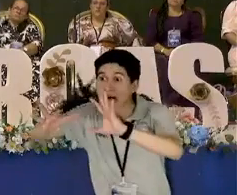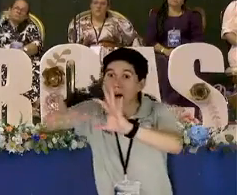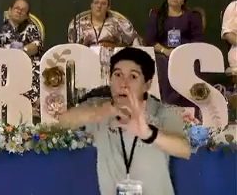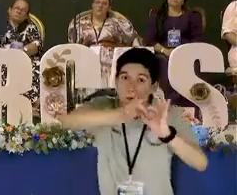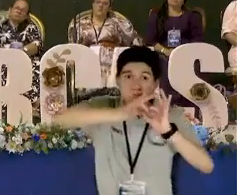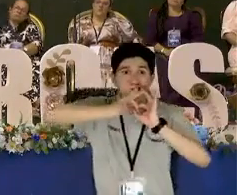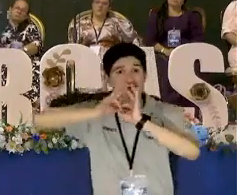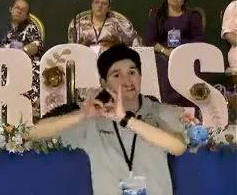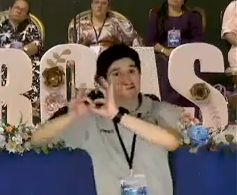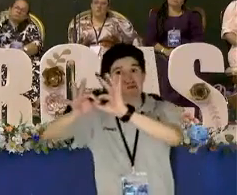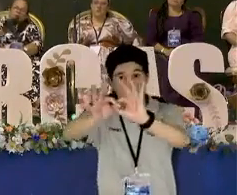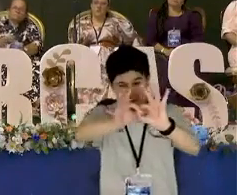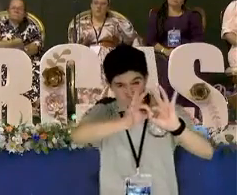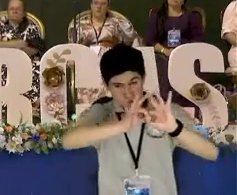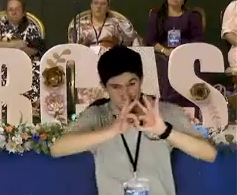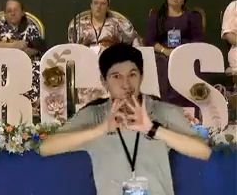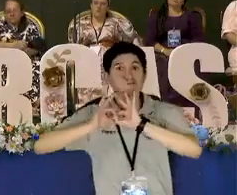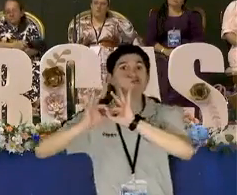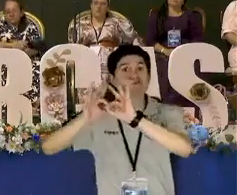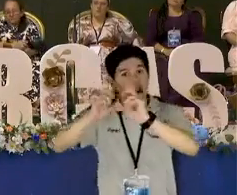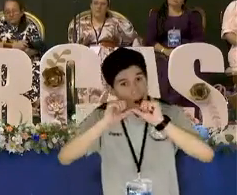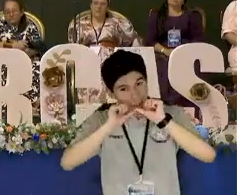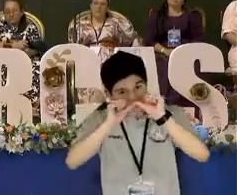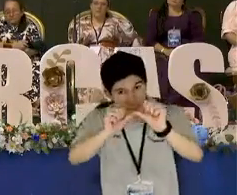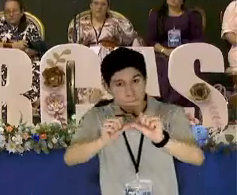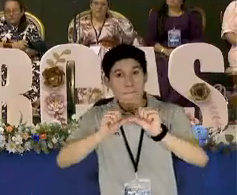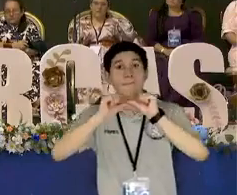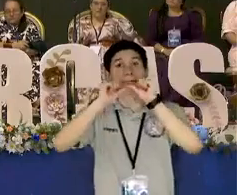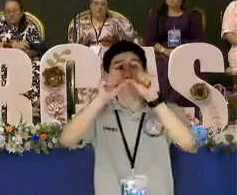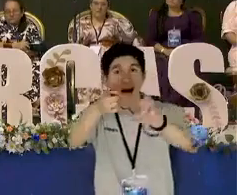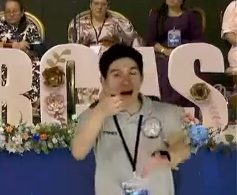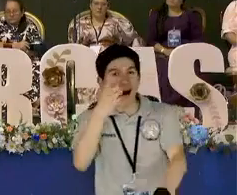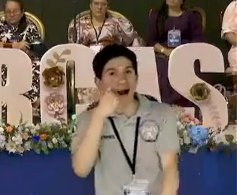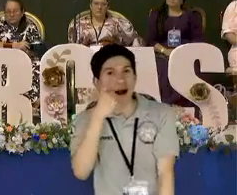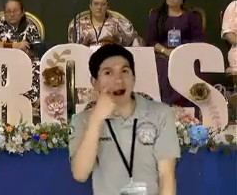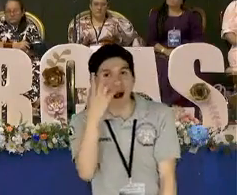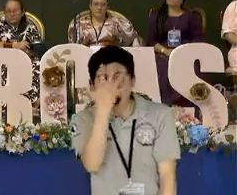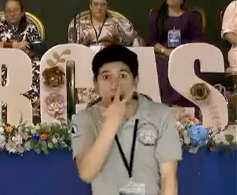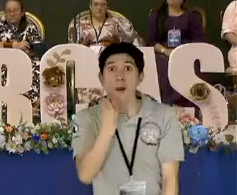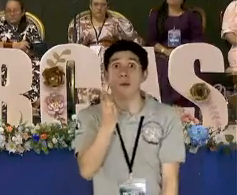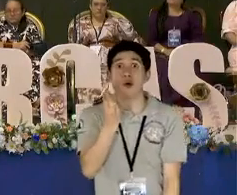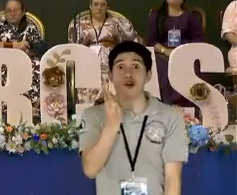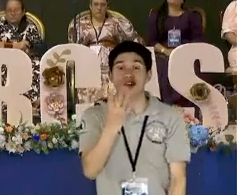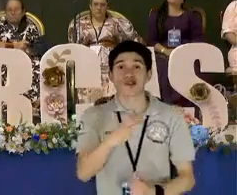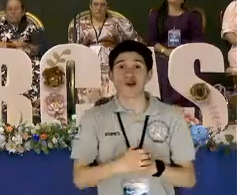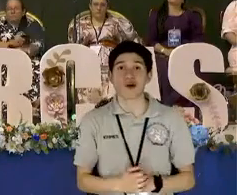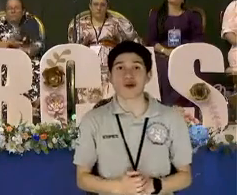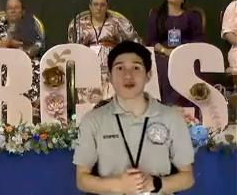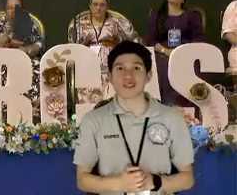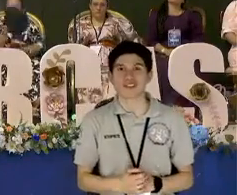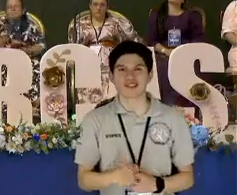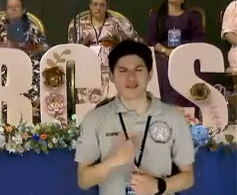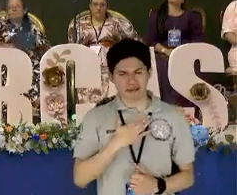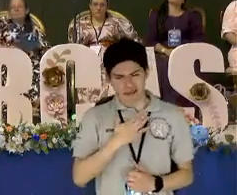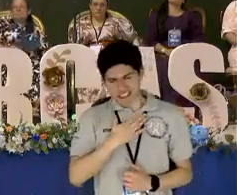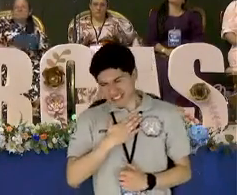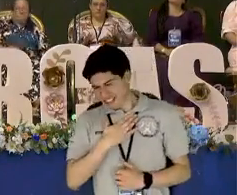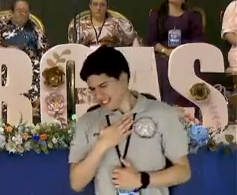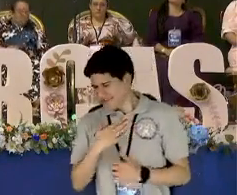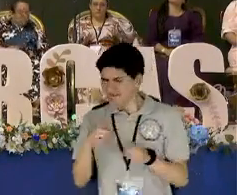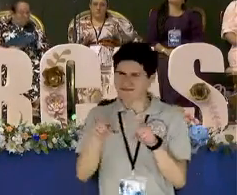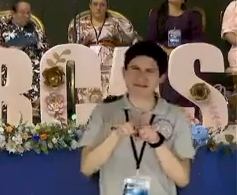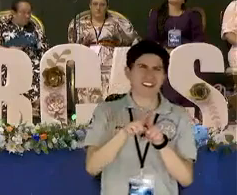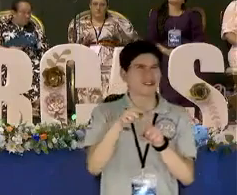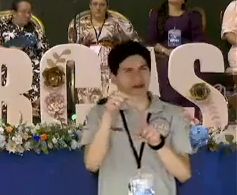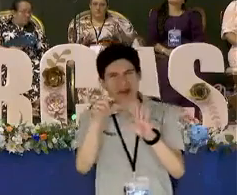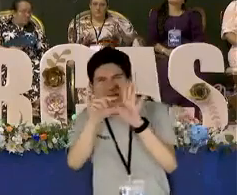coordinación que es la unidad. Entonces, escuche esto tan bonito. Hermano, a mí esto me cautivó.